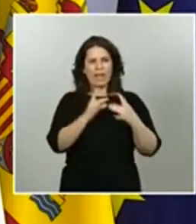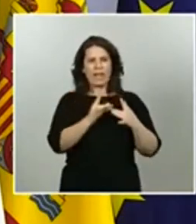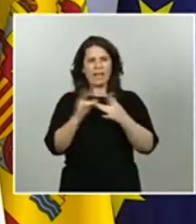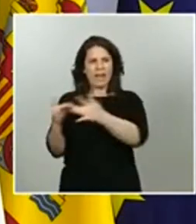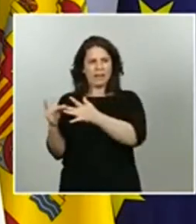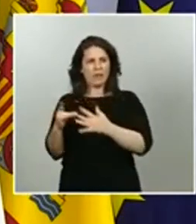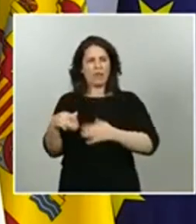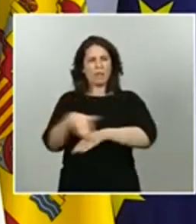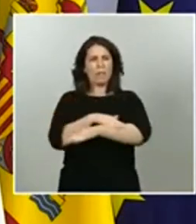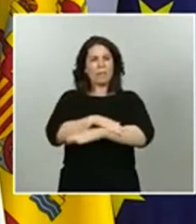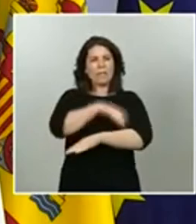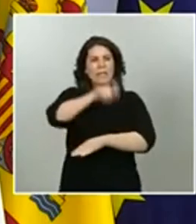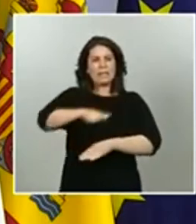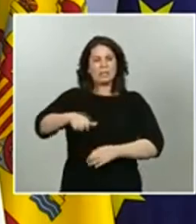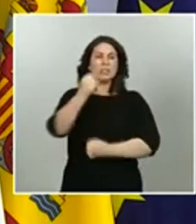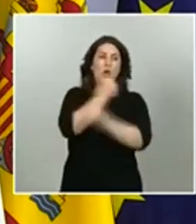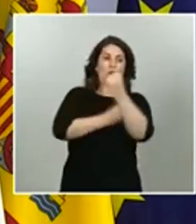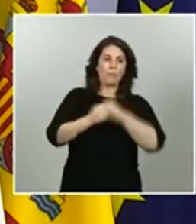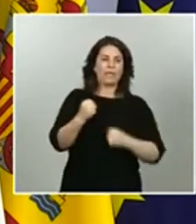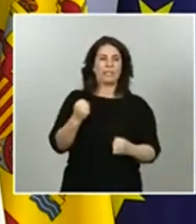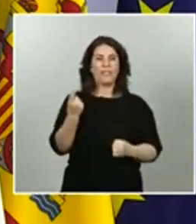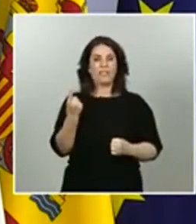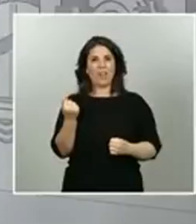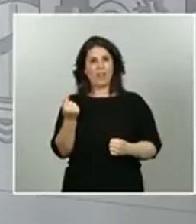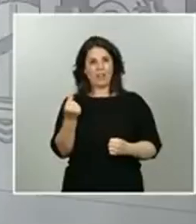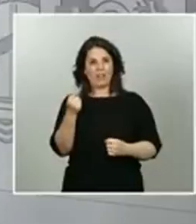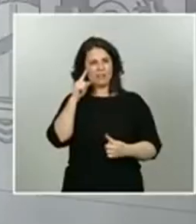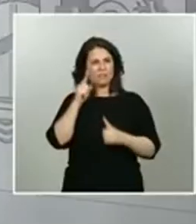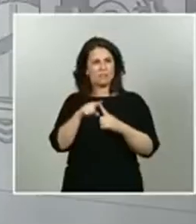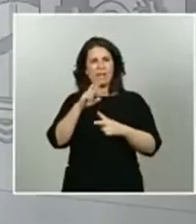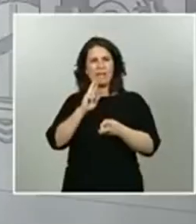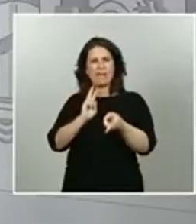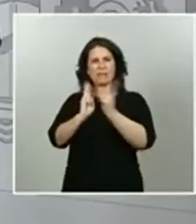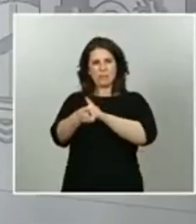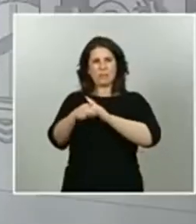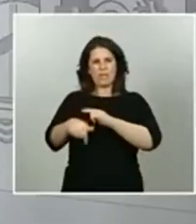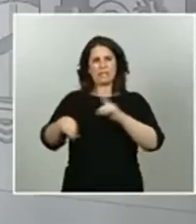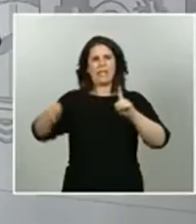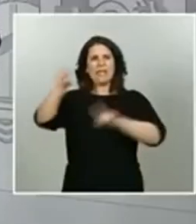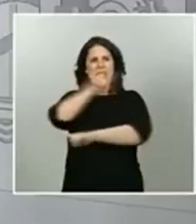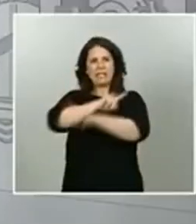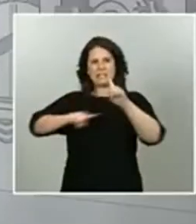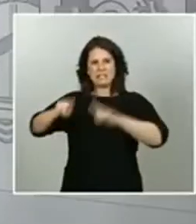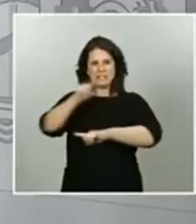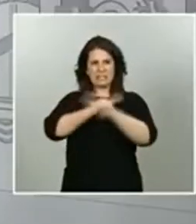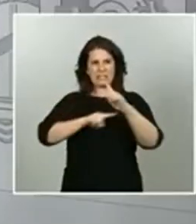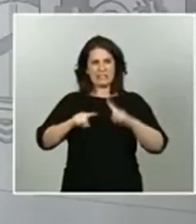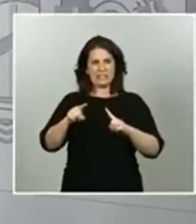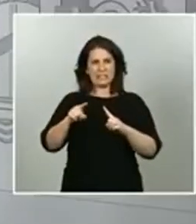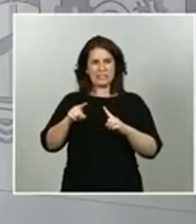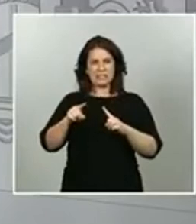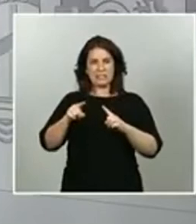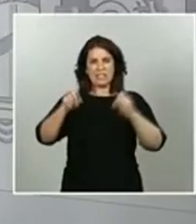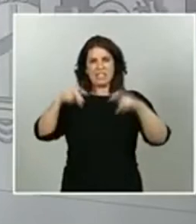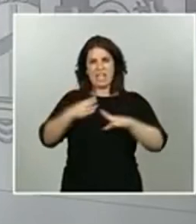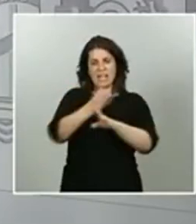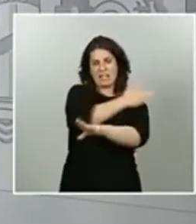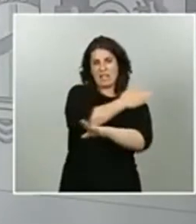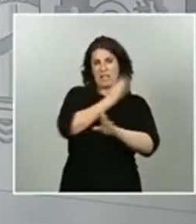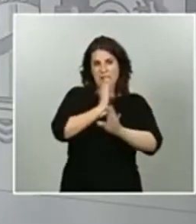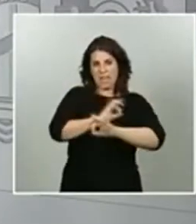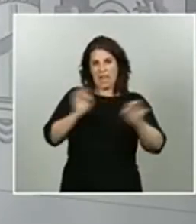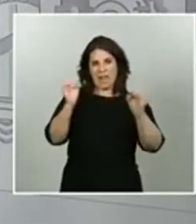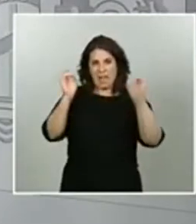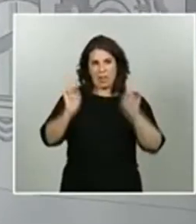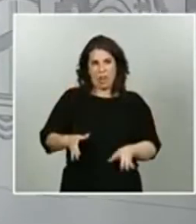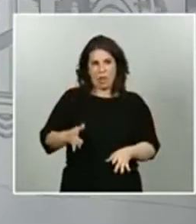Economías y Finanzas para dar respuesta a esta crisis tan enorme, sin precedentes en 100 años, que estamos atravesando en Europa y en